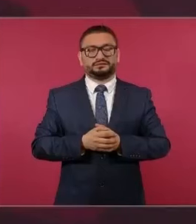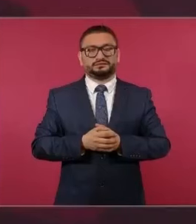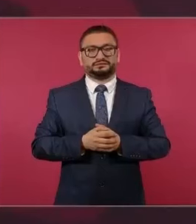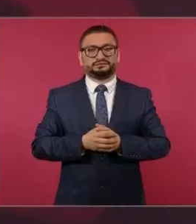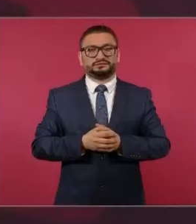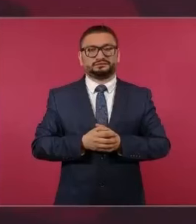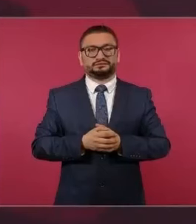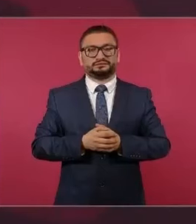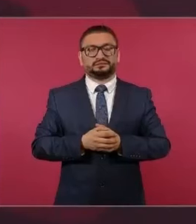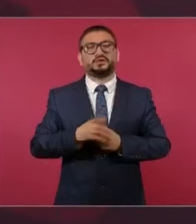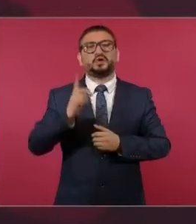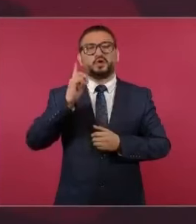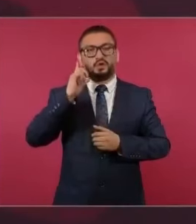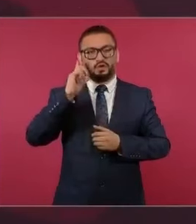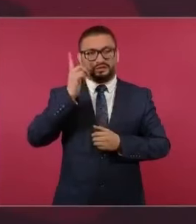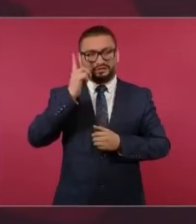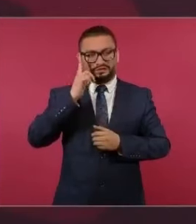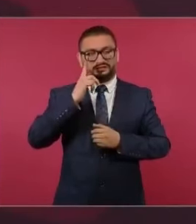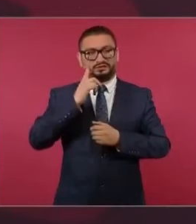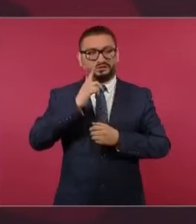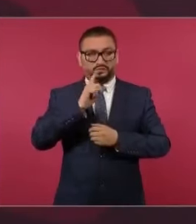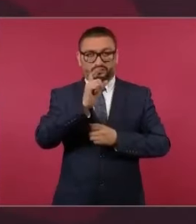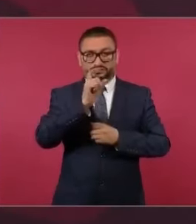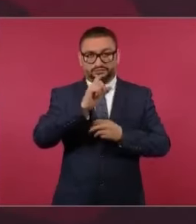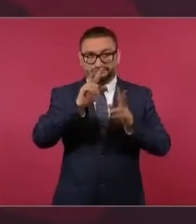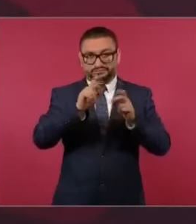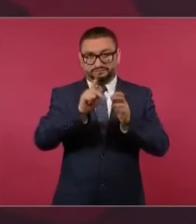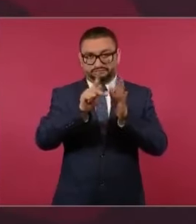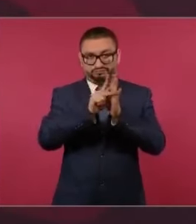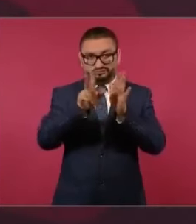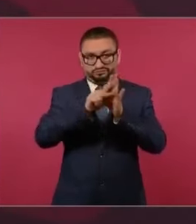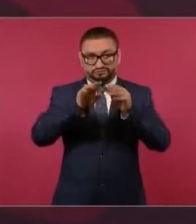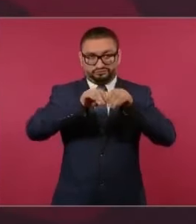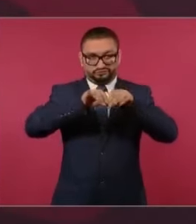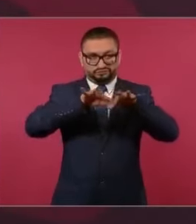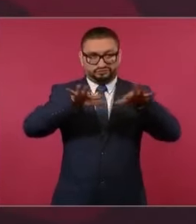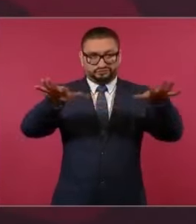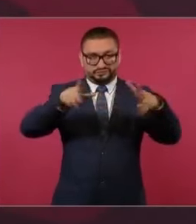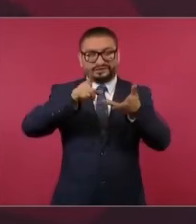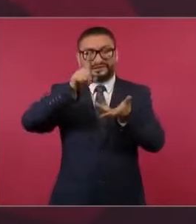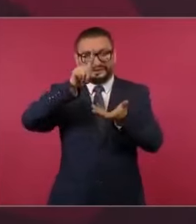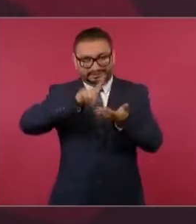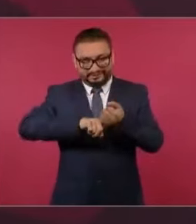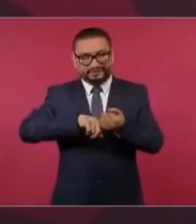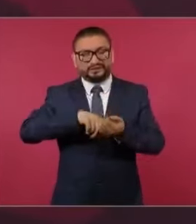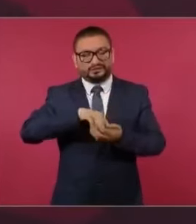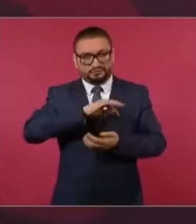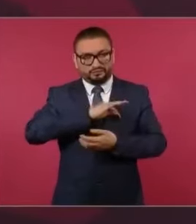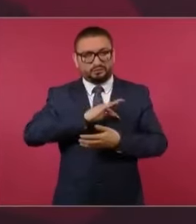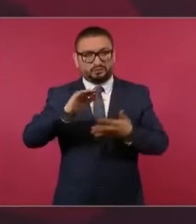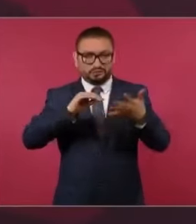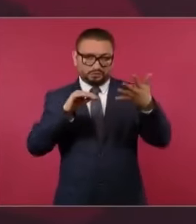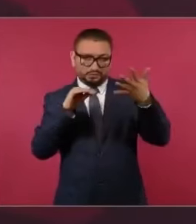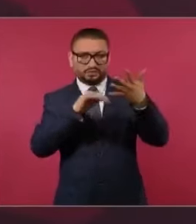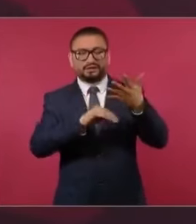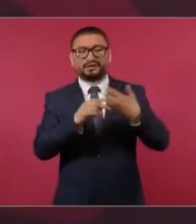eh en los medios hubiese una